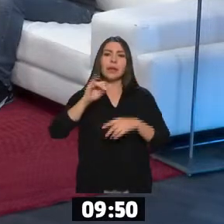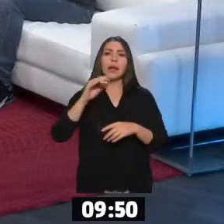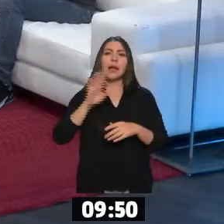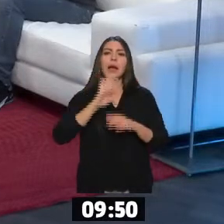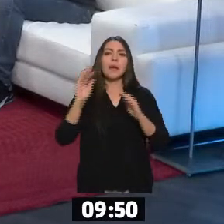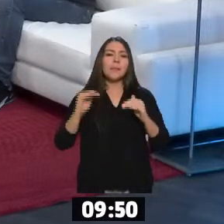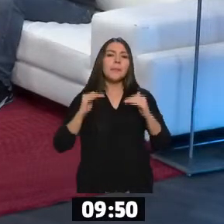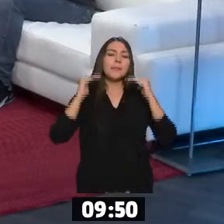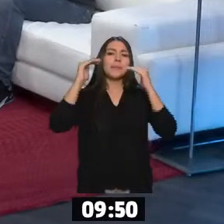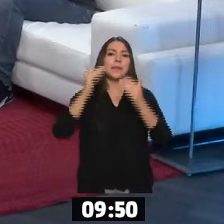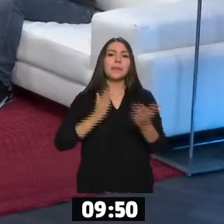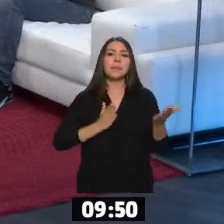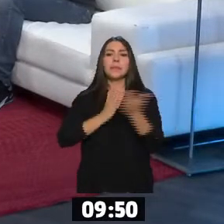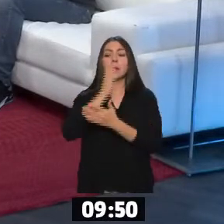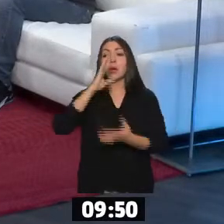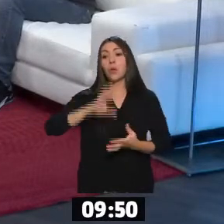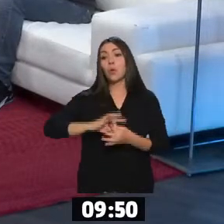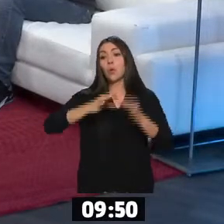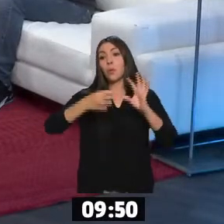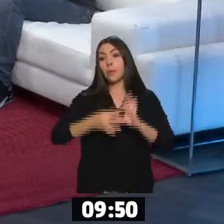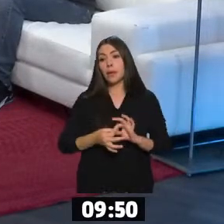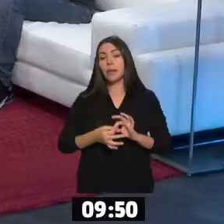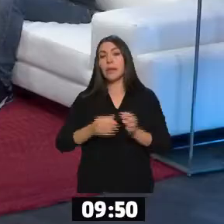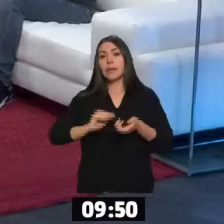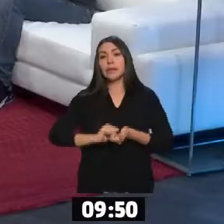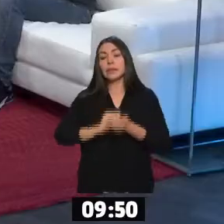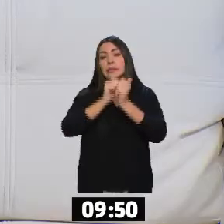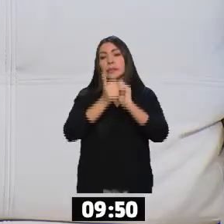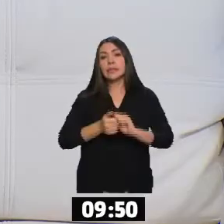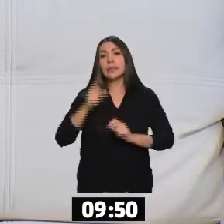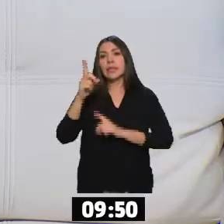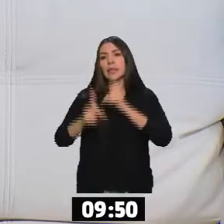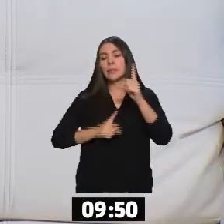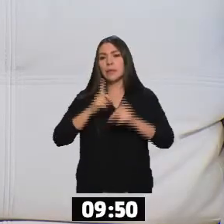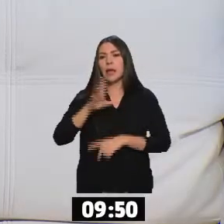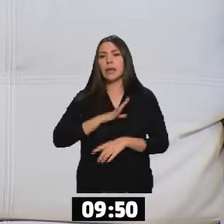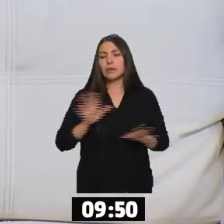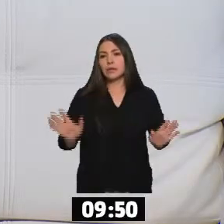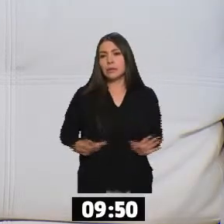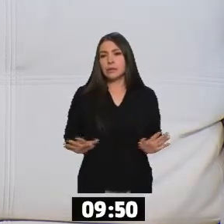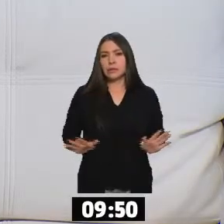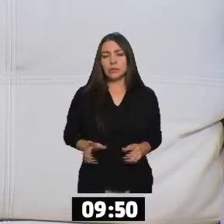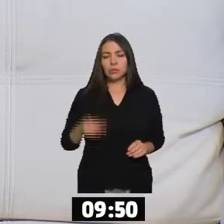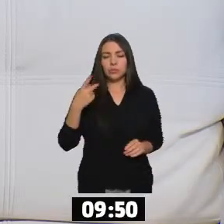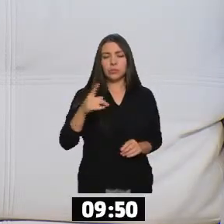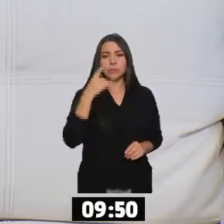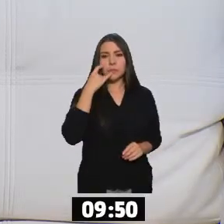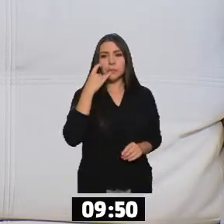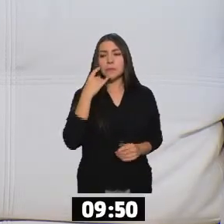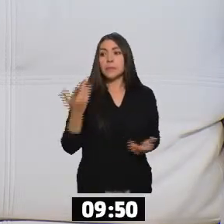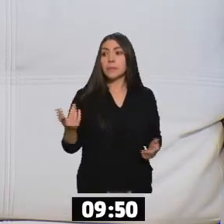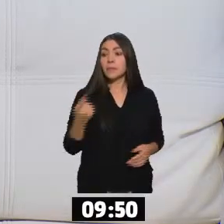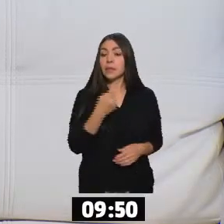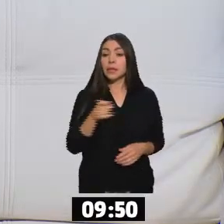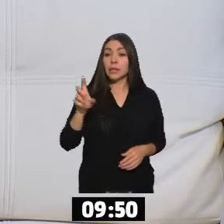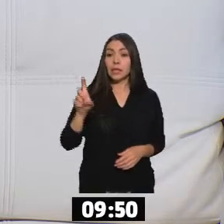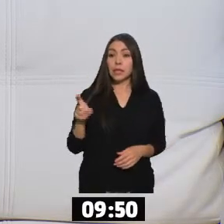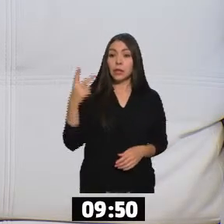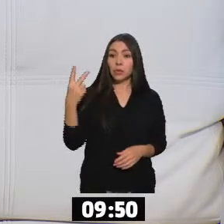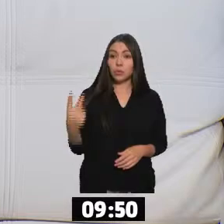una Sí, Olimpiada, ya es un pues lujo. nos habla de un atleta de ciertas características, ¿no? Entonces, estamos hablando de